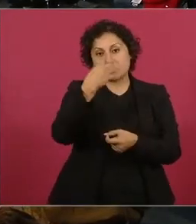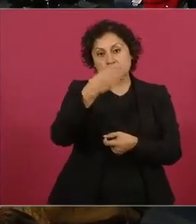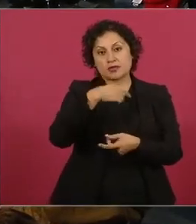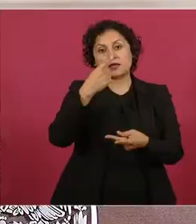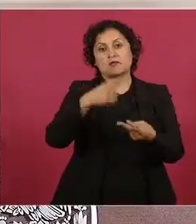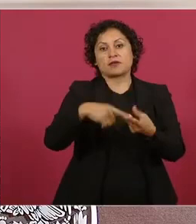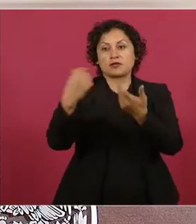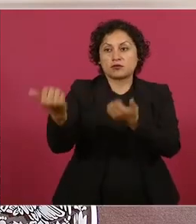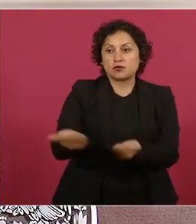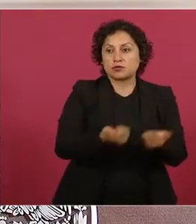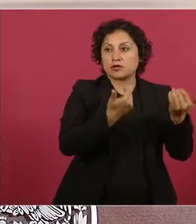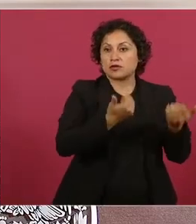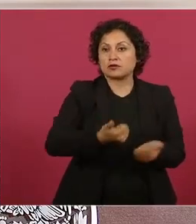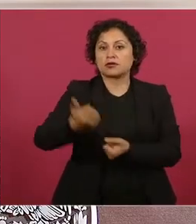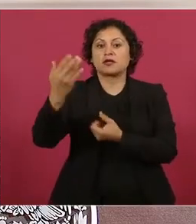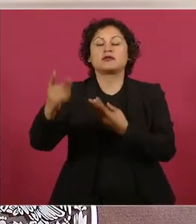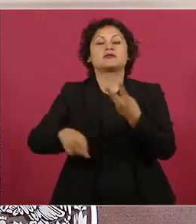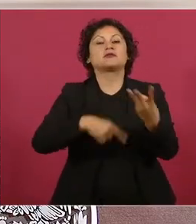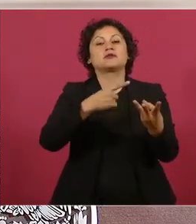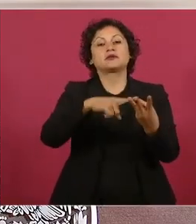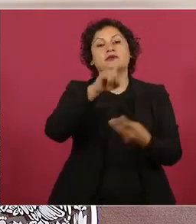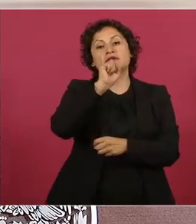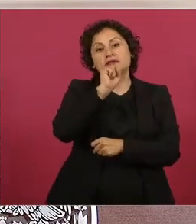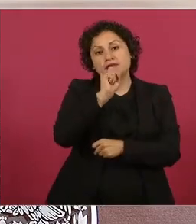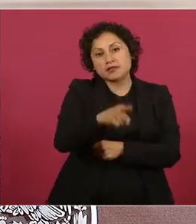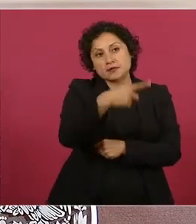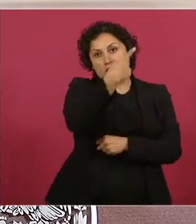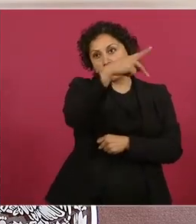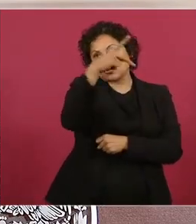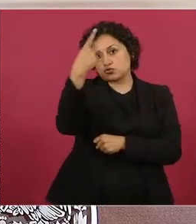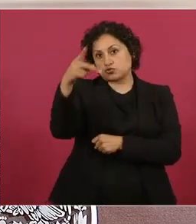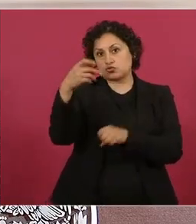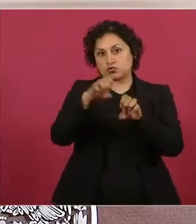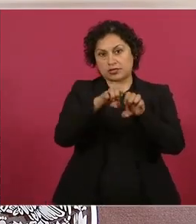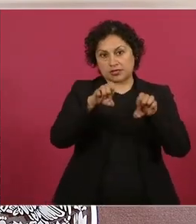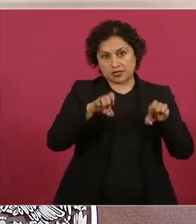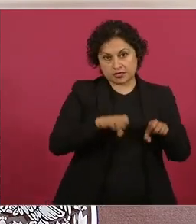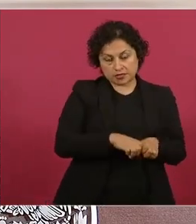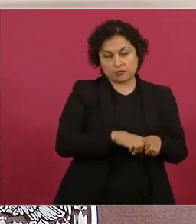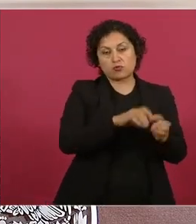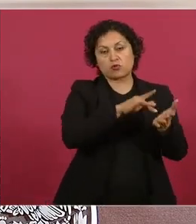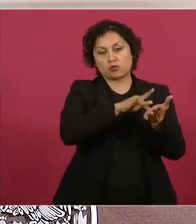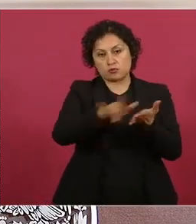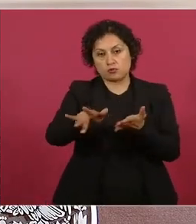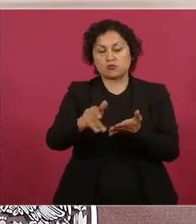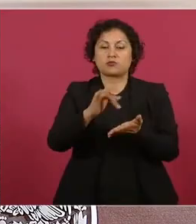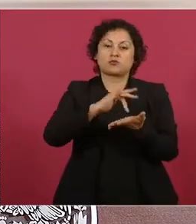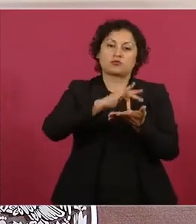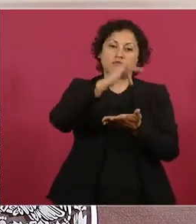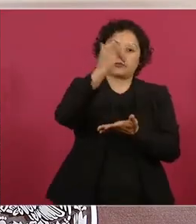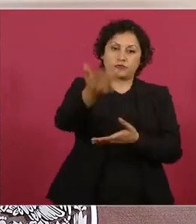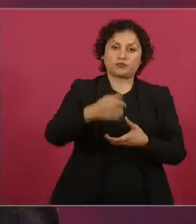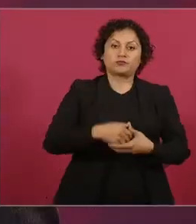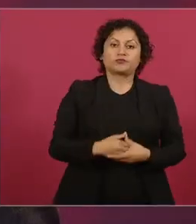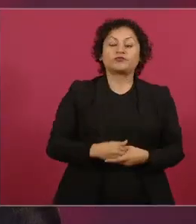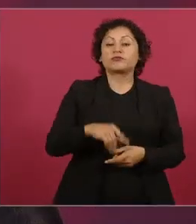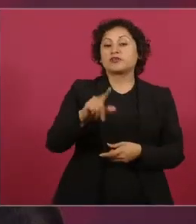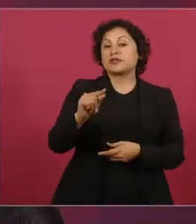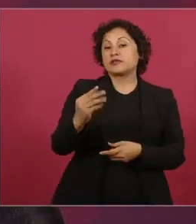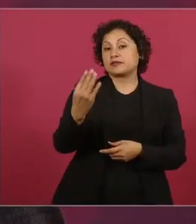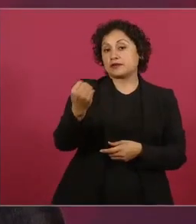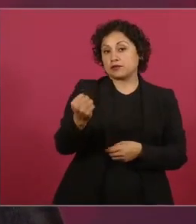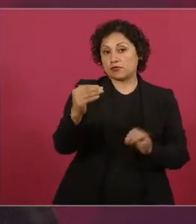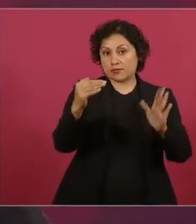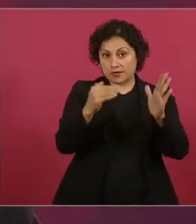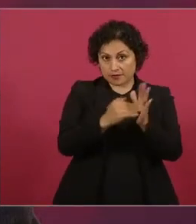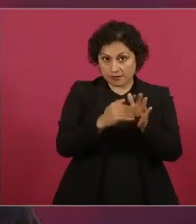traslados y desde luego la cobertura con sus equipos que llevan. Se han dado 79,000 atenciones